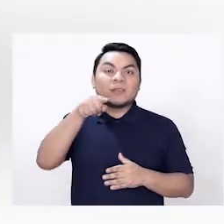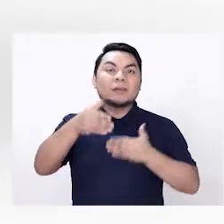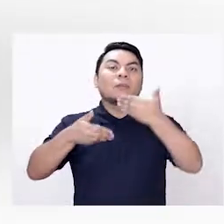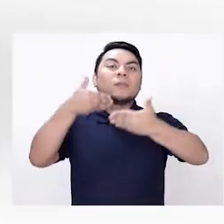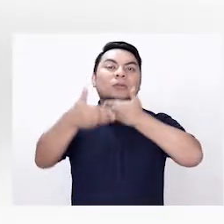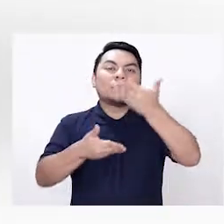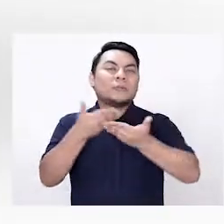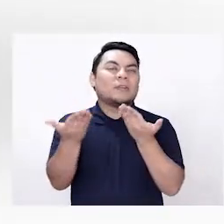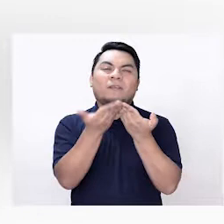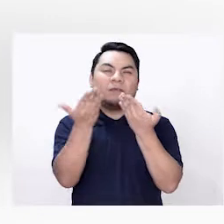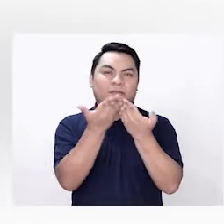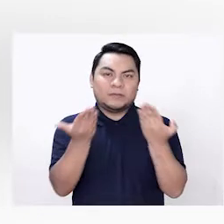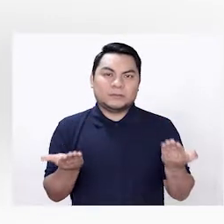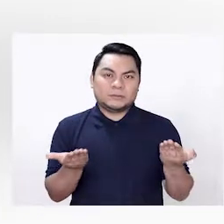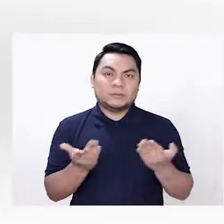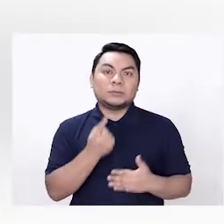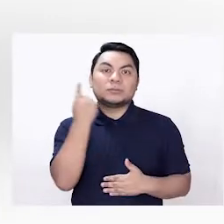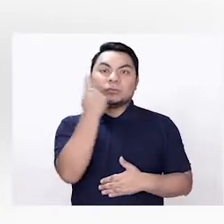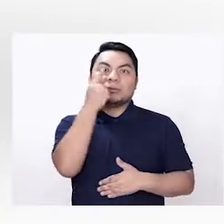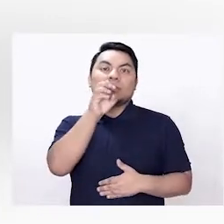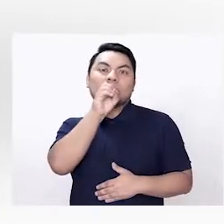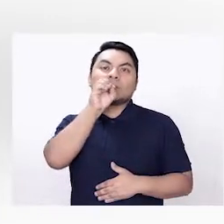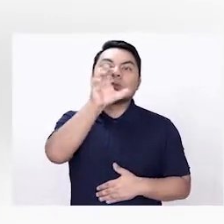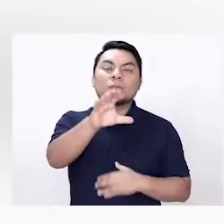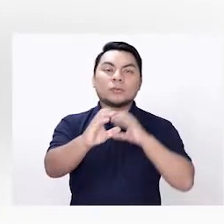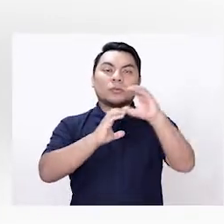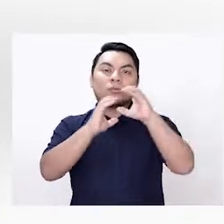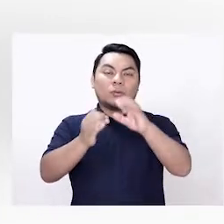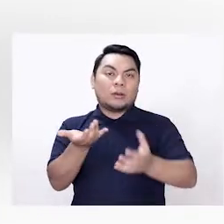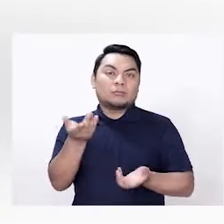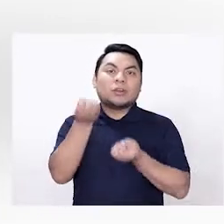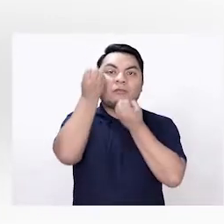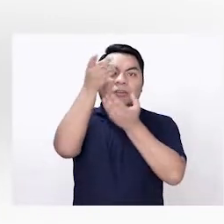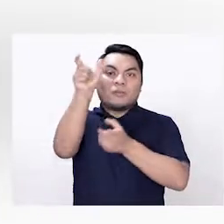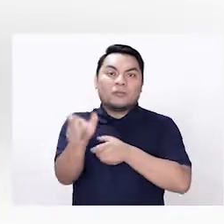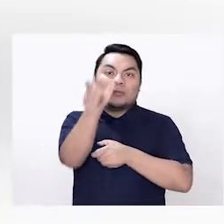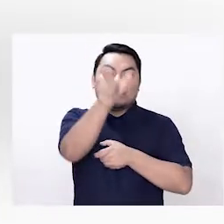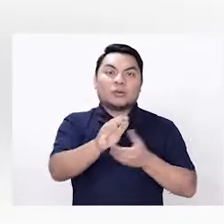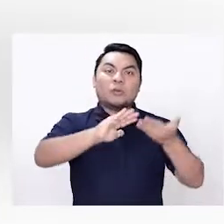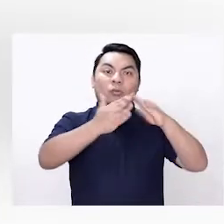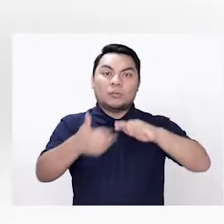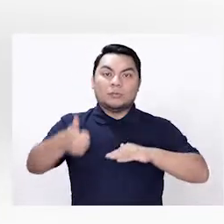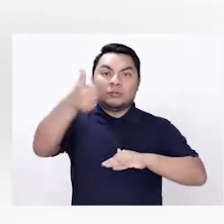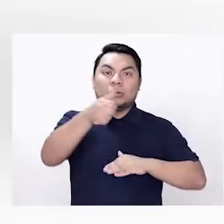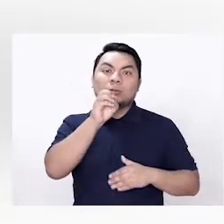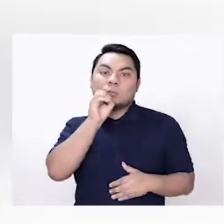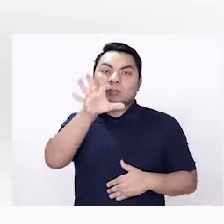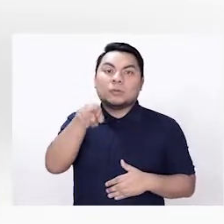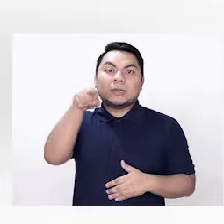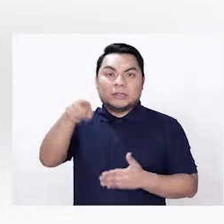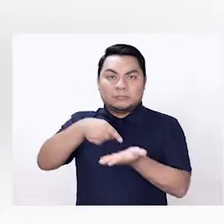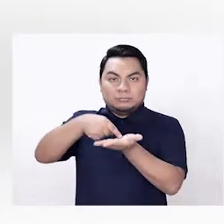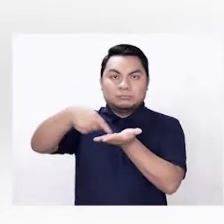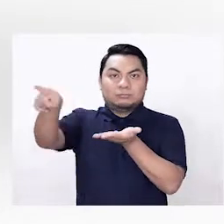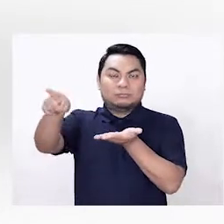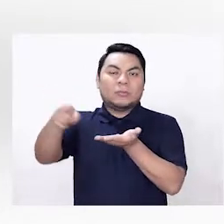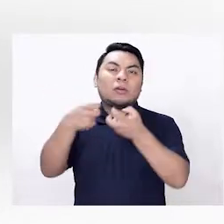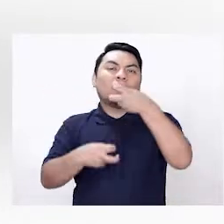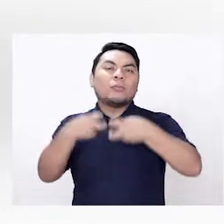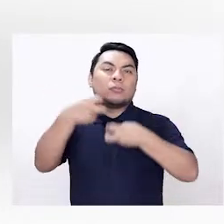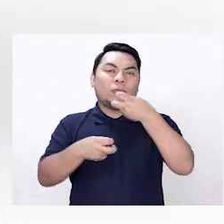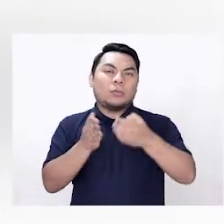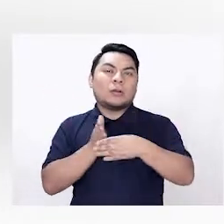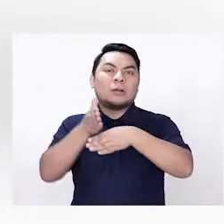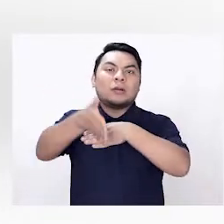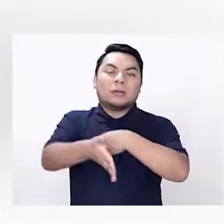El proceso es muy sencillo. Solo deben comunicar al informante de su comunidad para que él pueda ingresar el reporte del